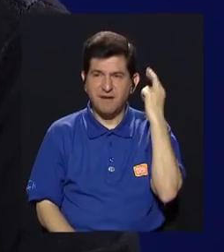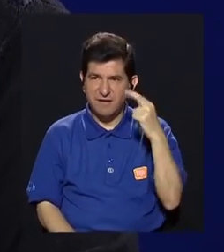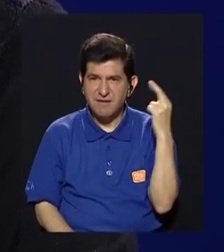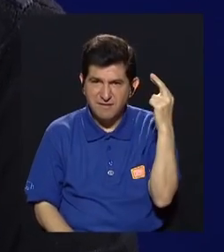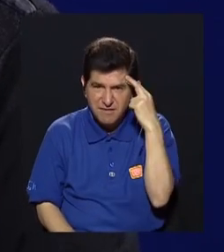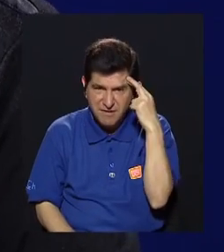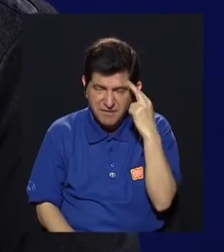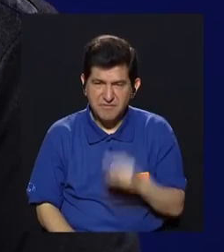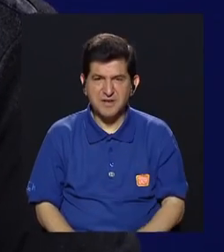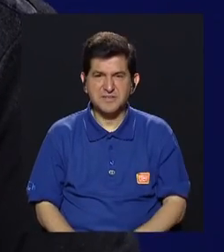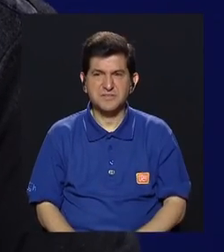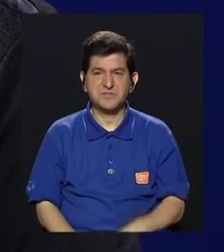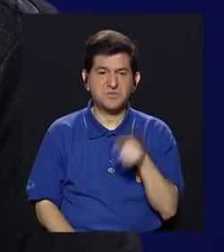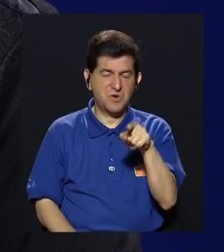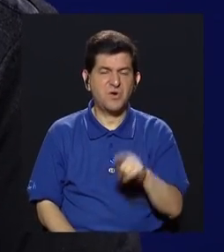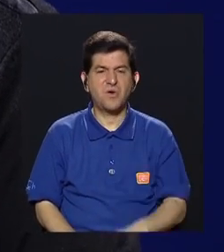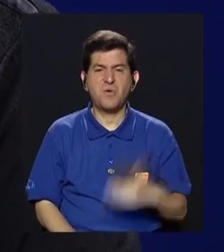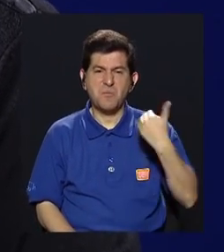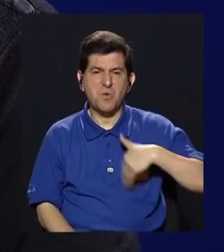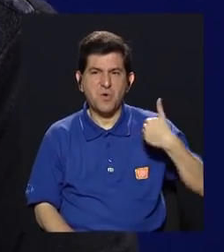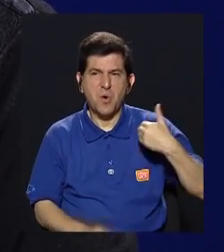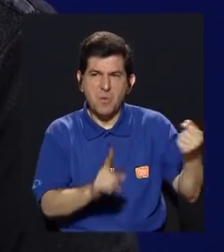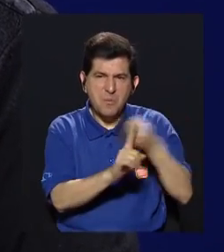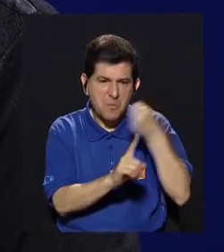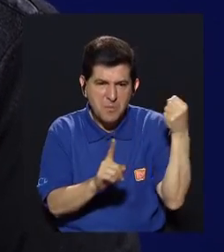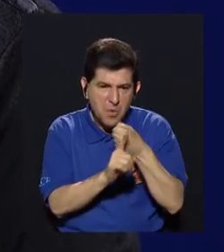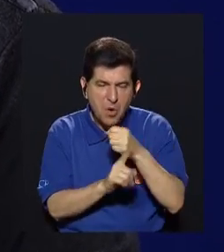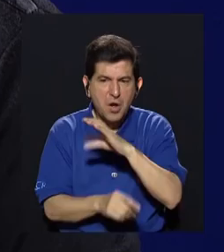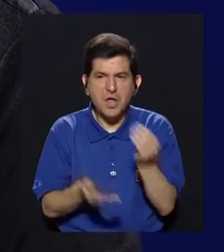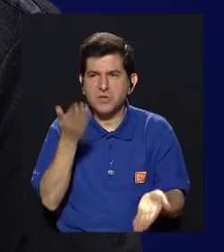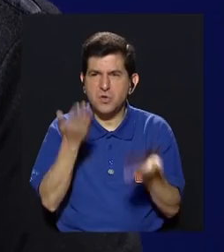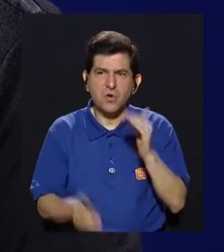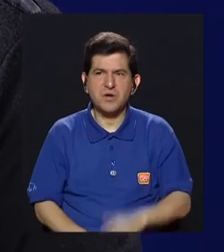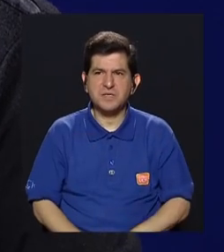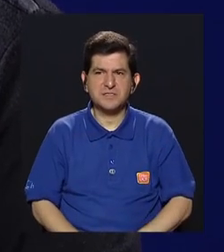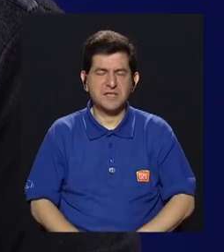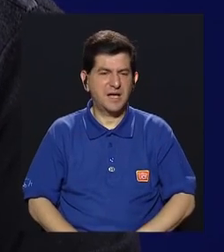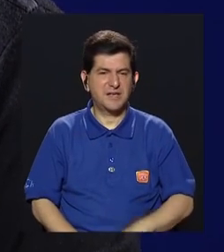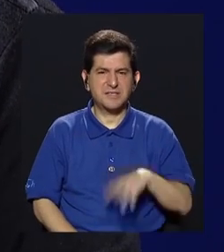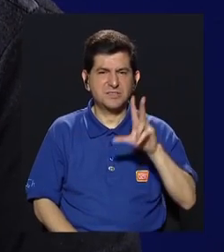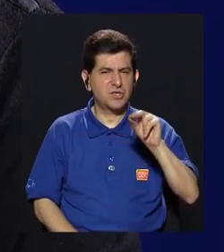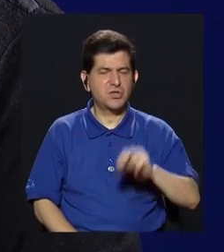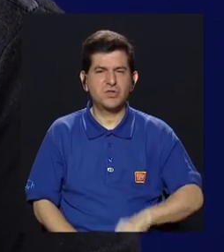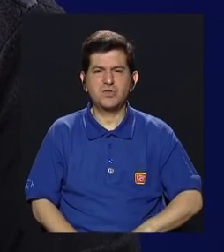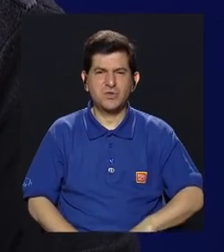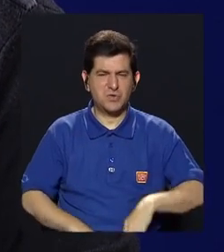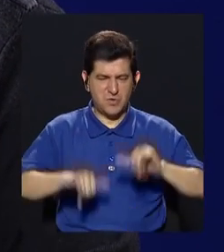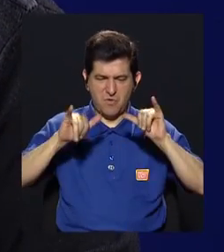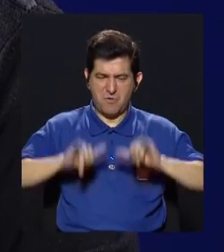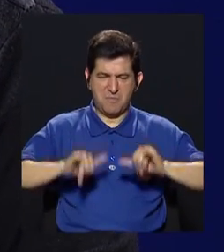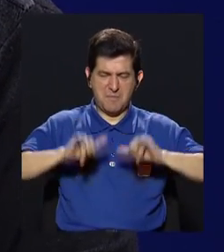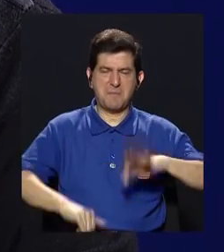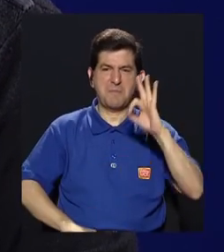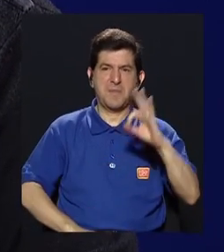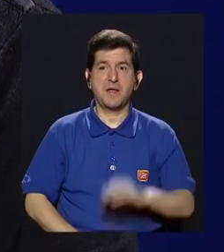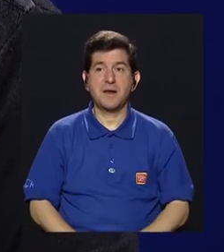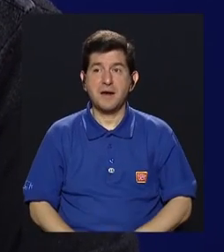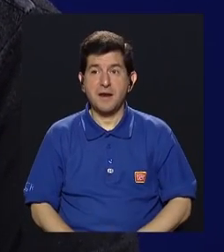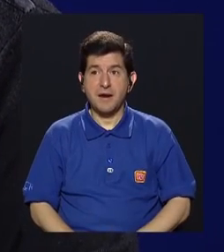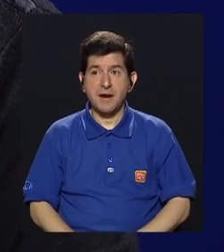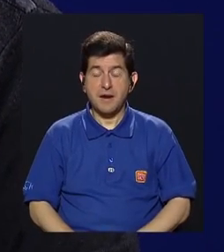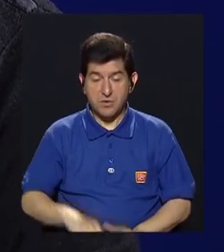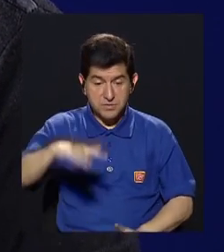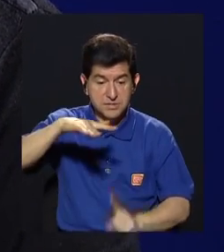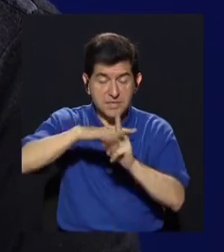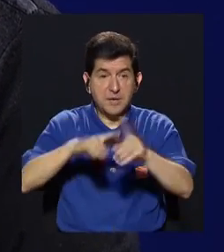razón cuando las son los han dejado porque son hombres violentos hombres este inestables entonces la presencia femenina